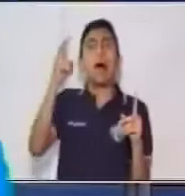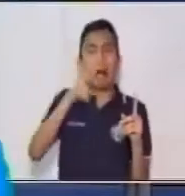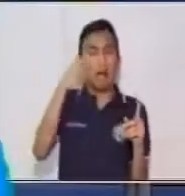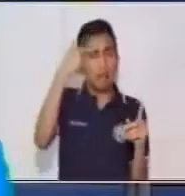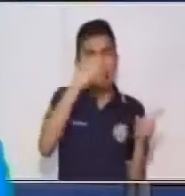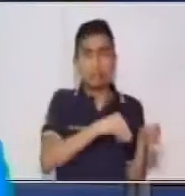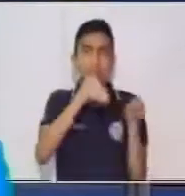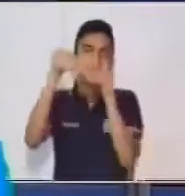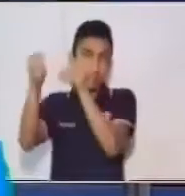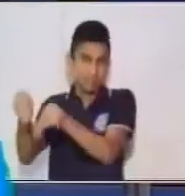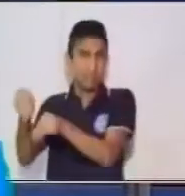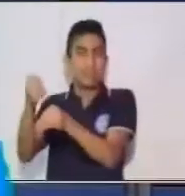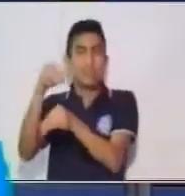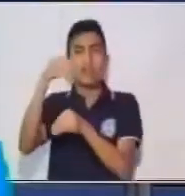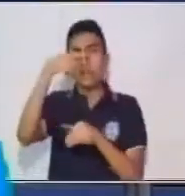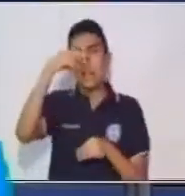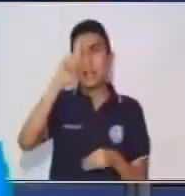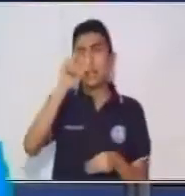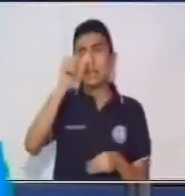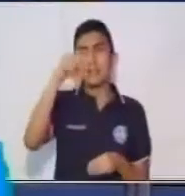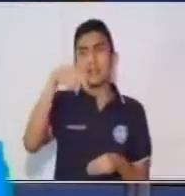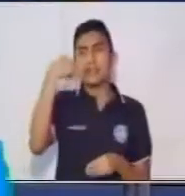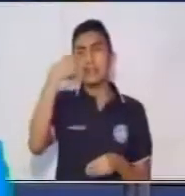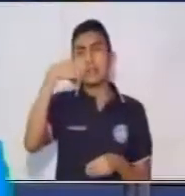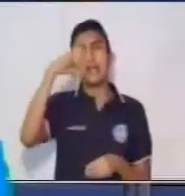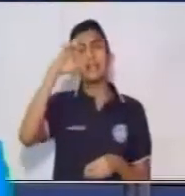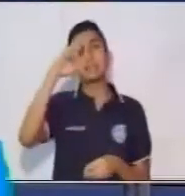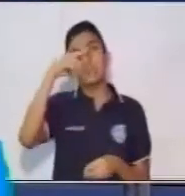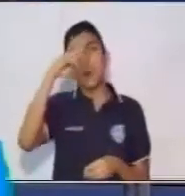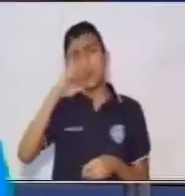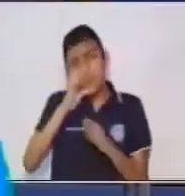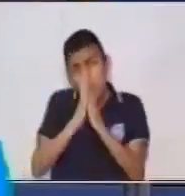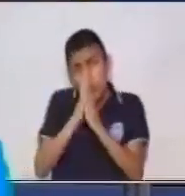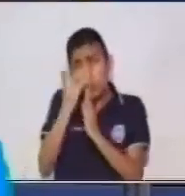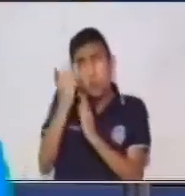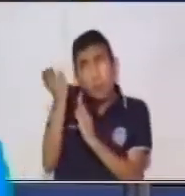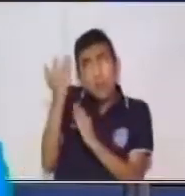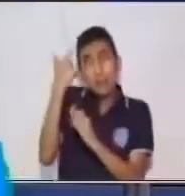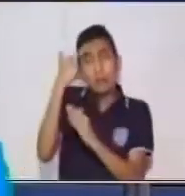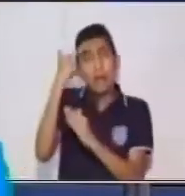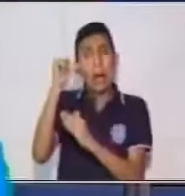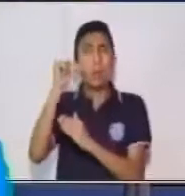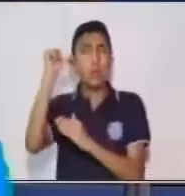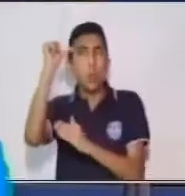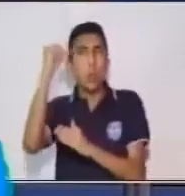te acompañe para que juntos realicemos estas actividades.